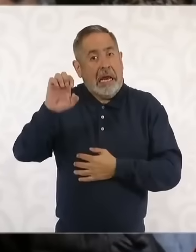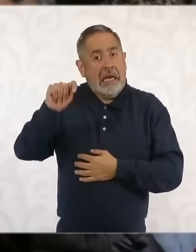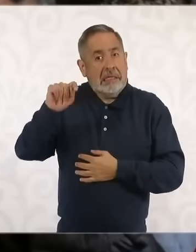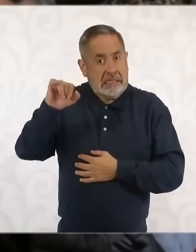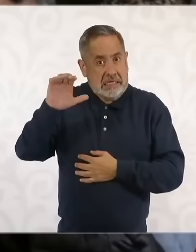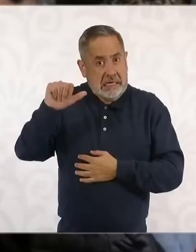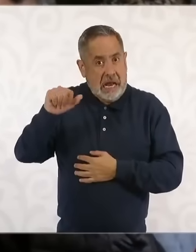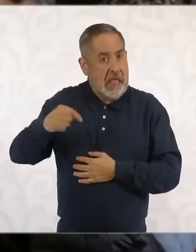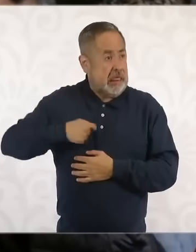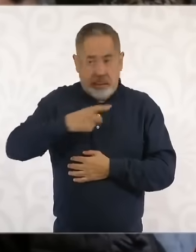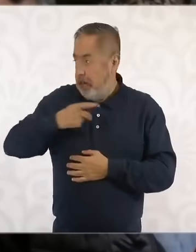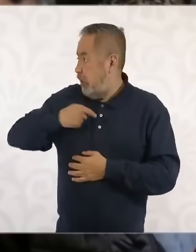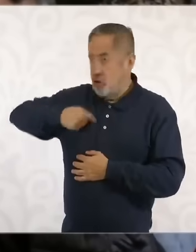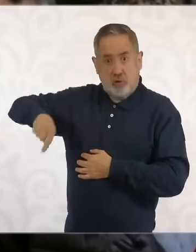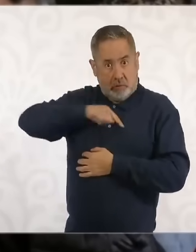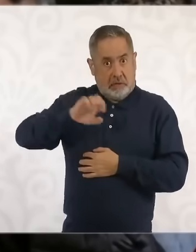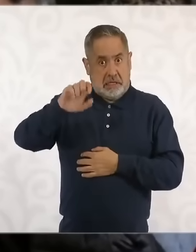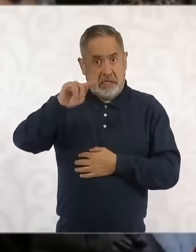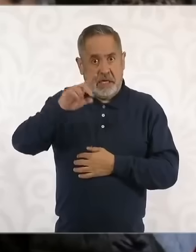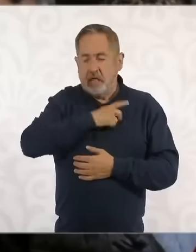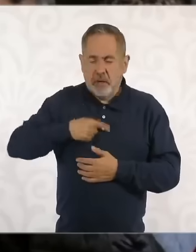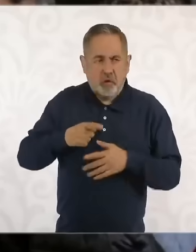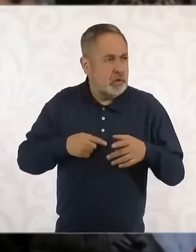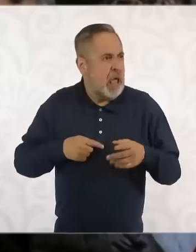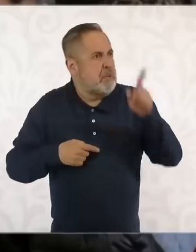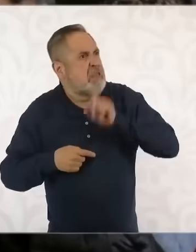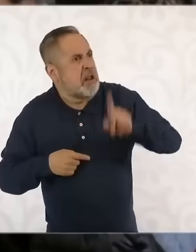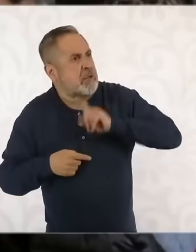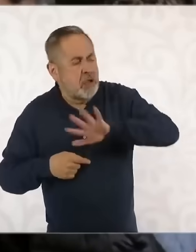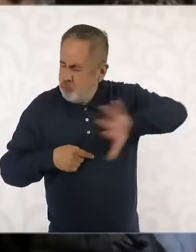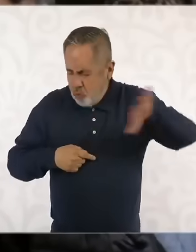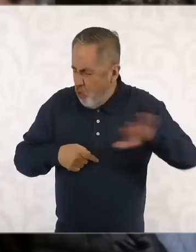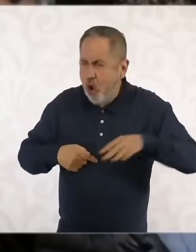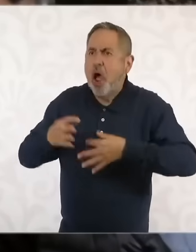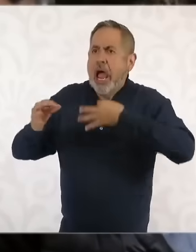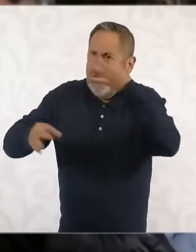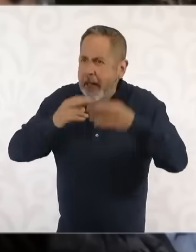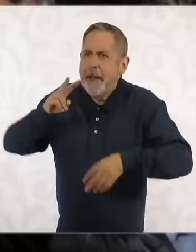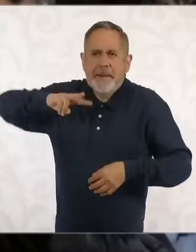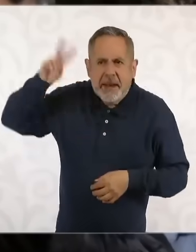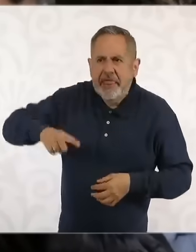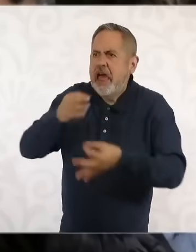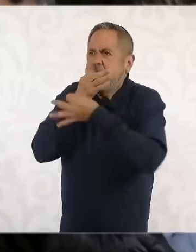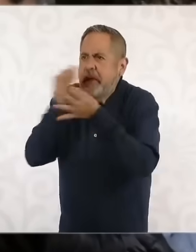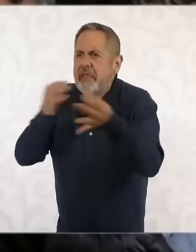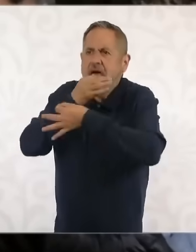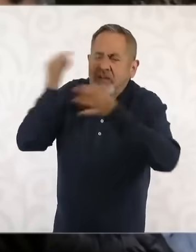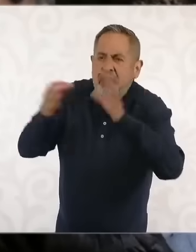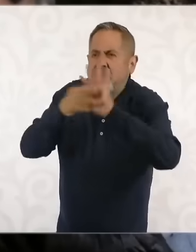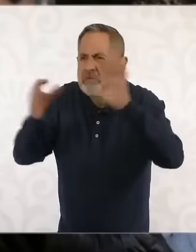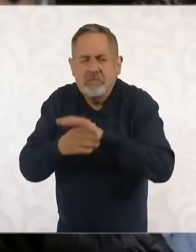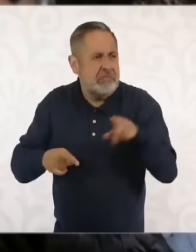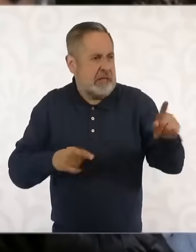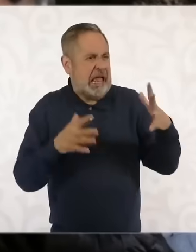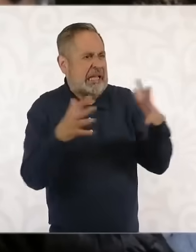nos impone esta necesidad de luchar contra las grandes calamidades en el mundo, incluidas las